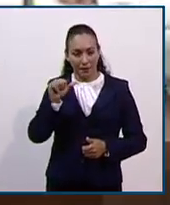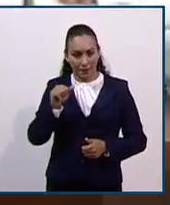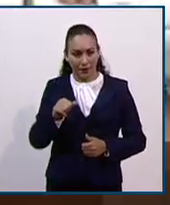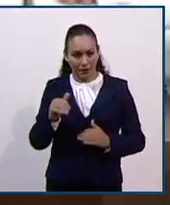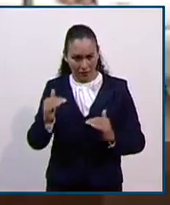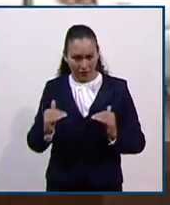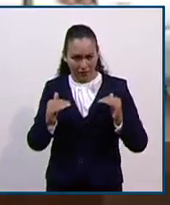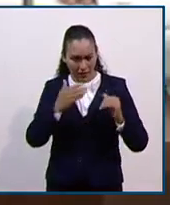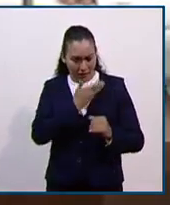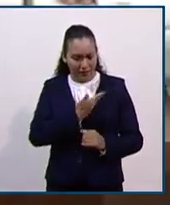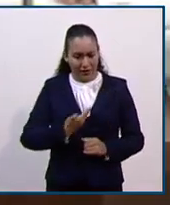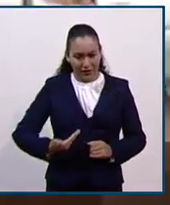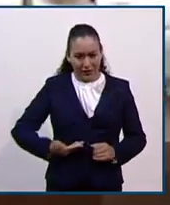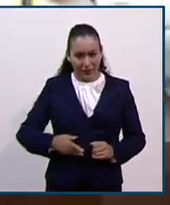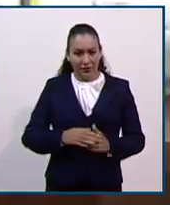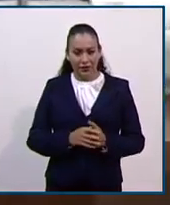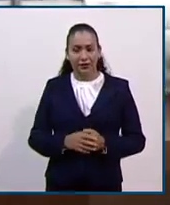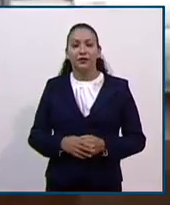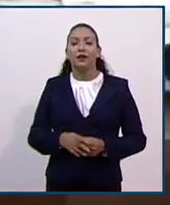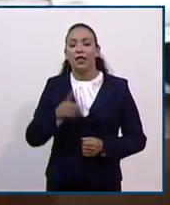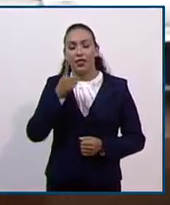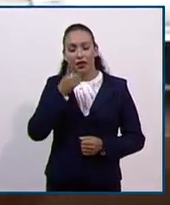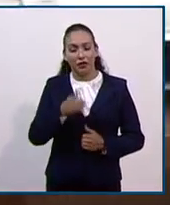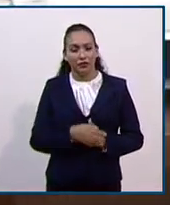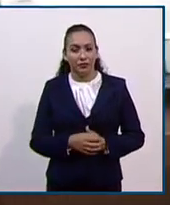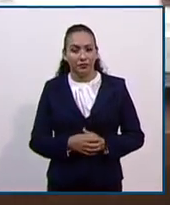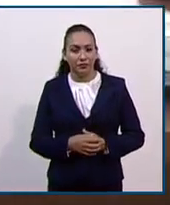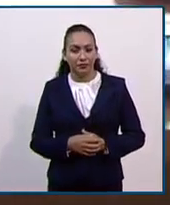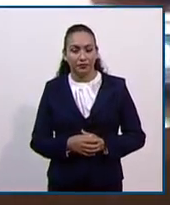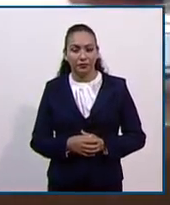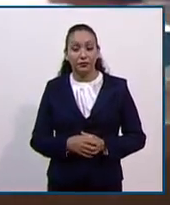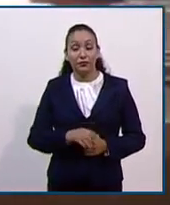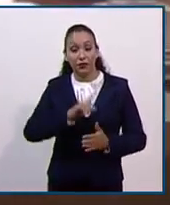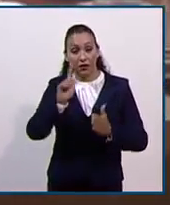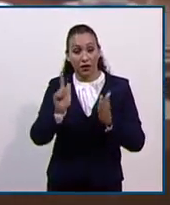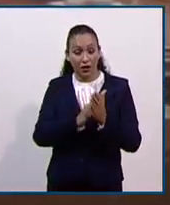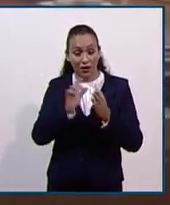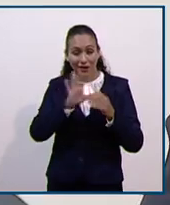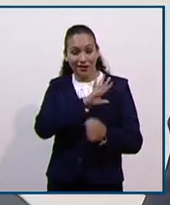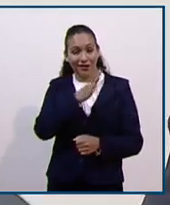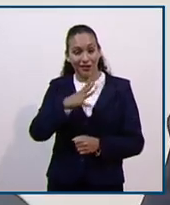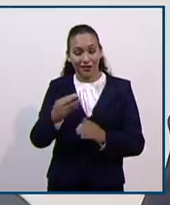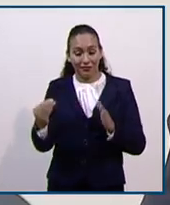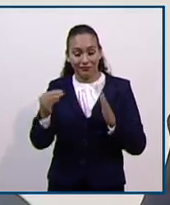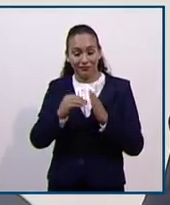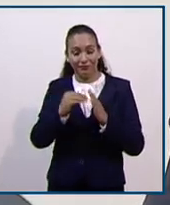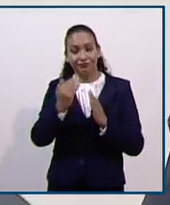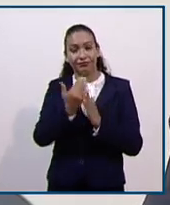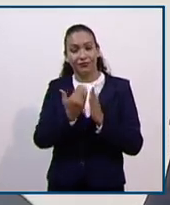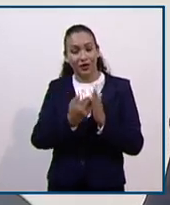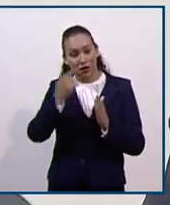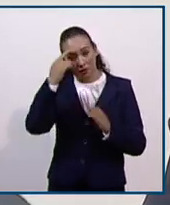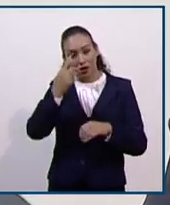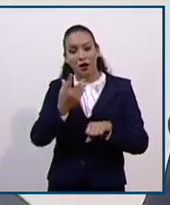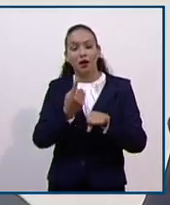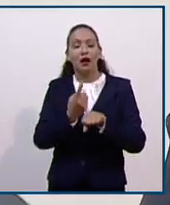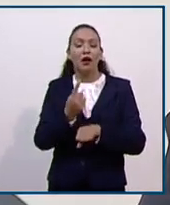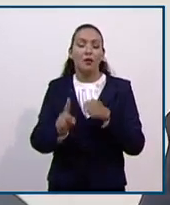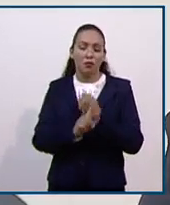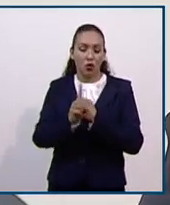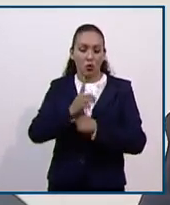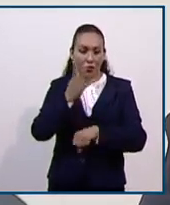del Consejo de la Judicatura Federal, explicó que la implementación de la Ley General de Mecanismos Alternativos de Solución de